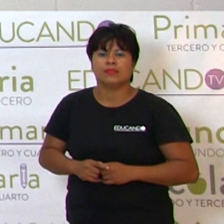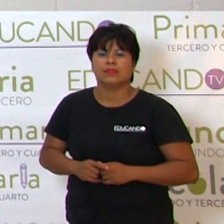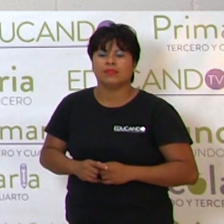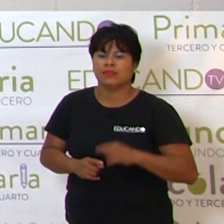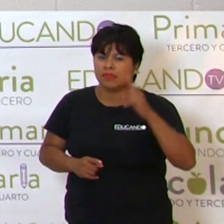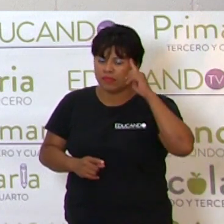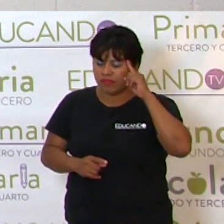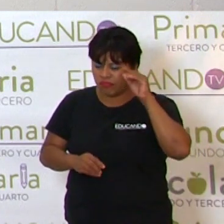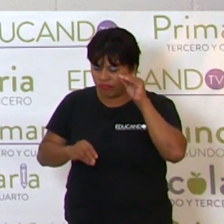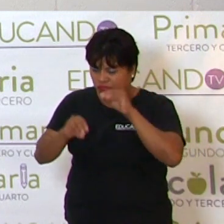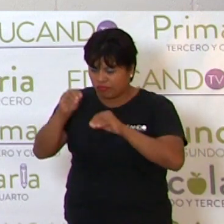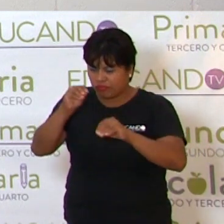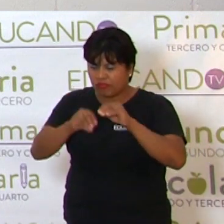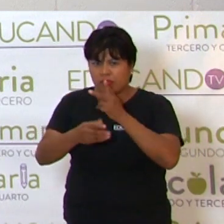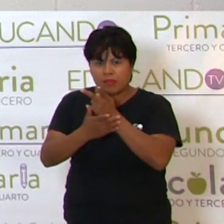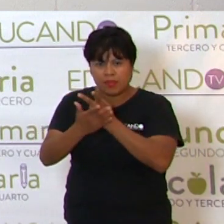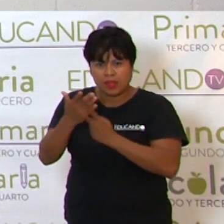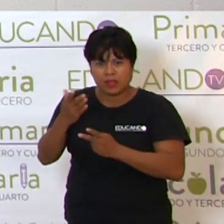planear un escenario.